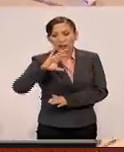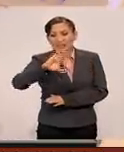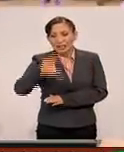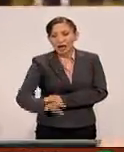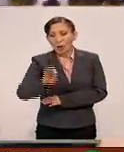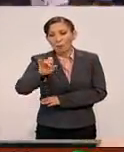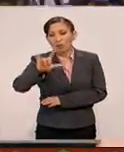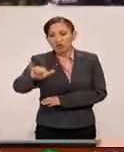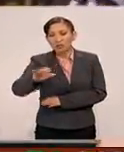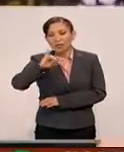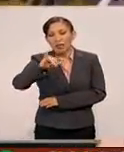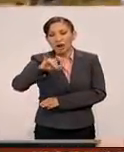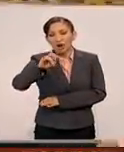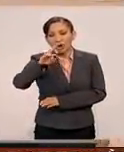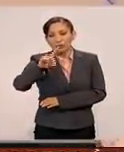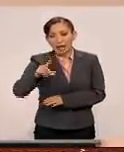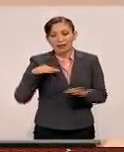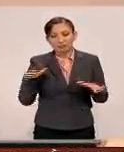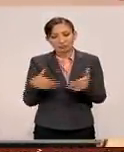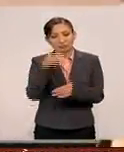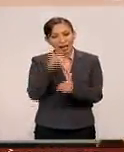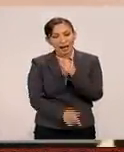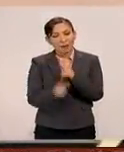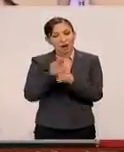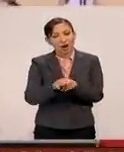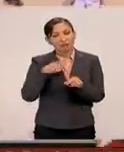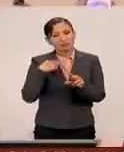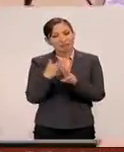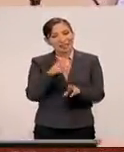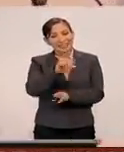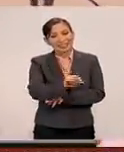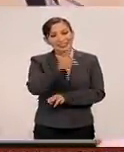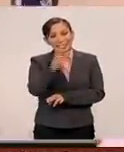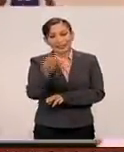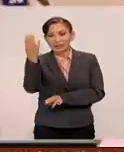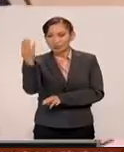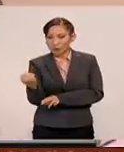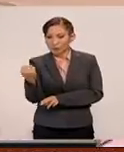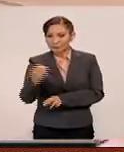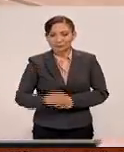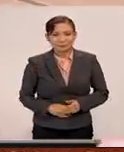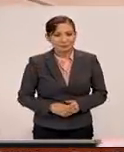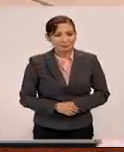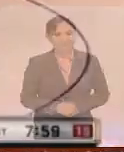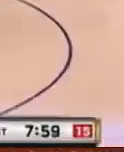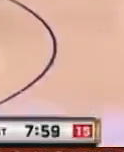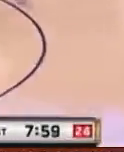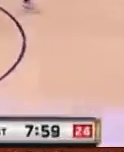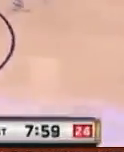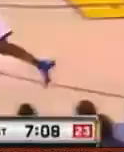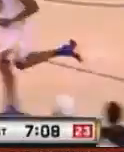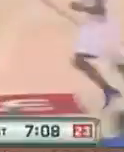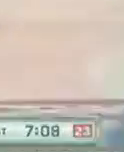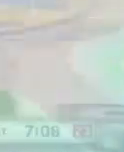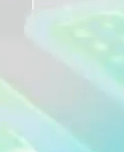Chicago Bulls de Michael Jordan. Cierran campaña con marca de 73-9.